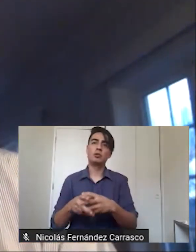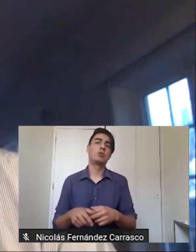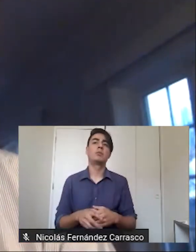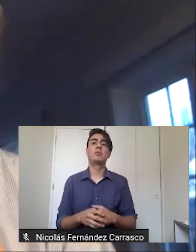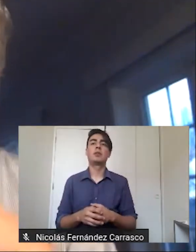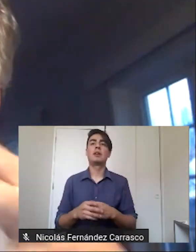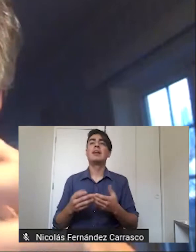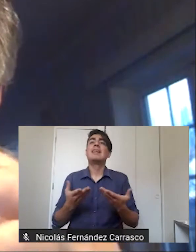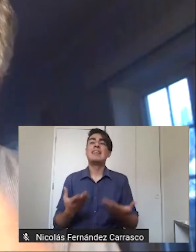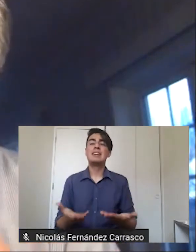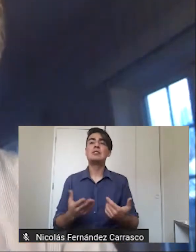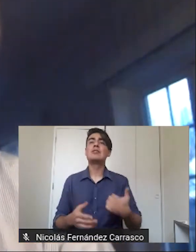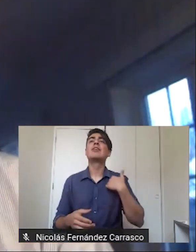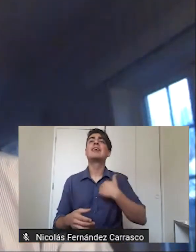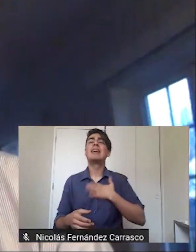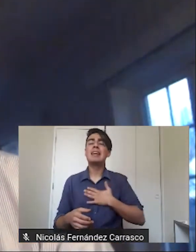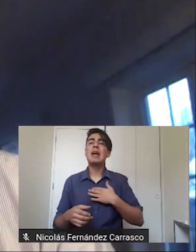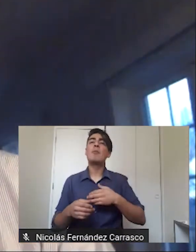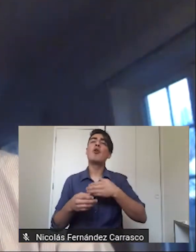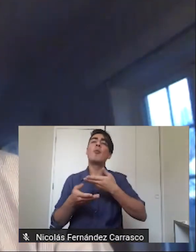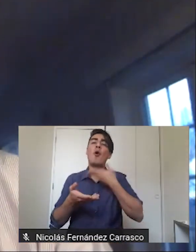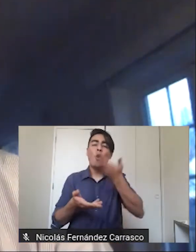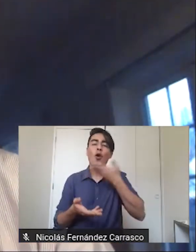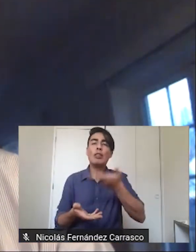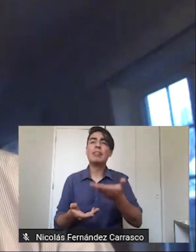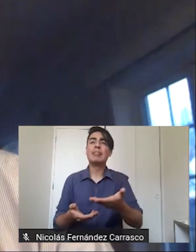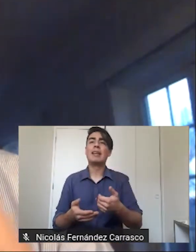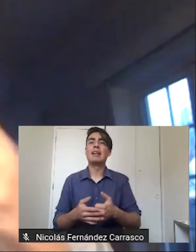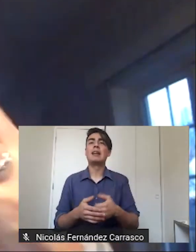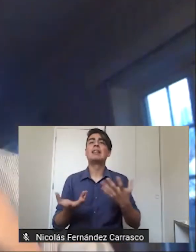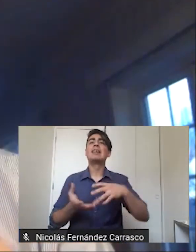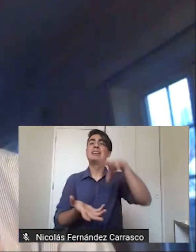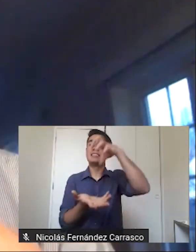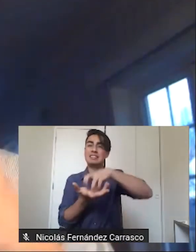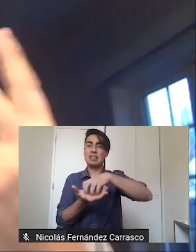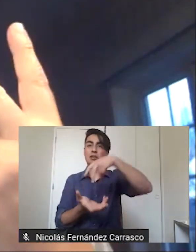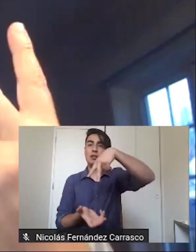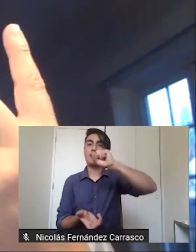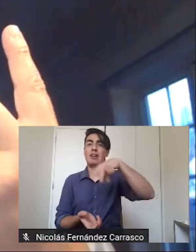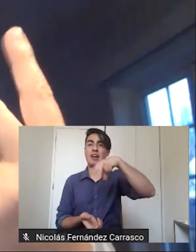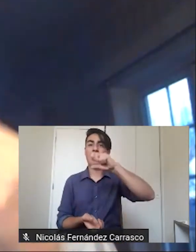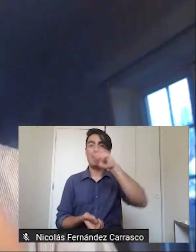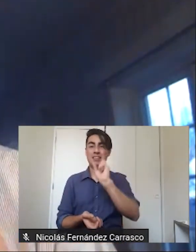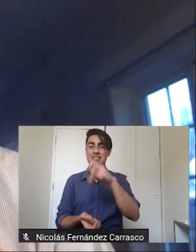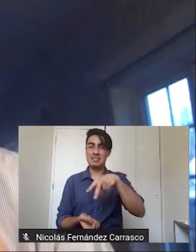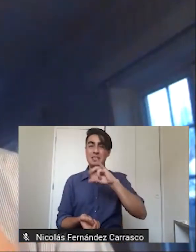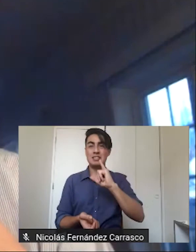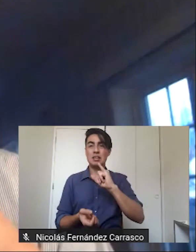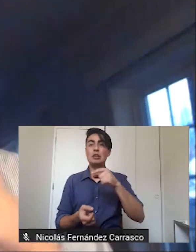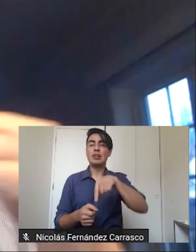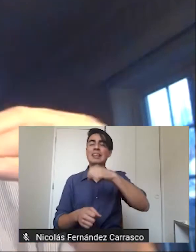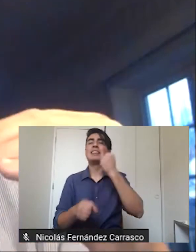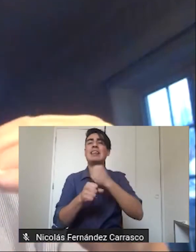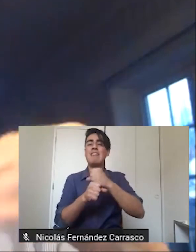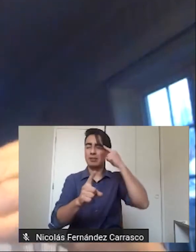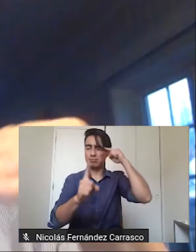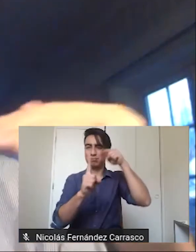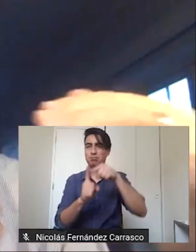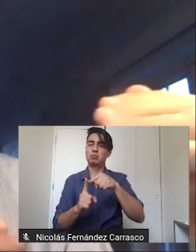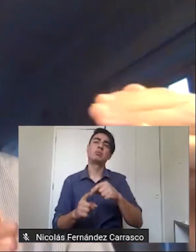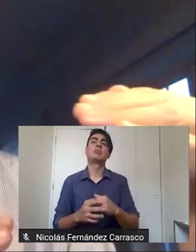nosotros queríamos contarles un poquito. Lo que el Centro Nansen hace solamente dos cosas.